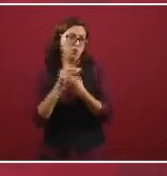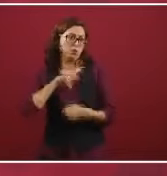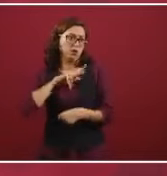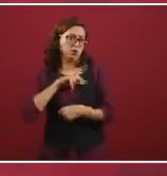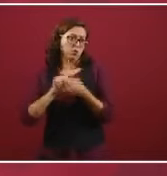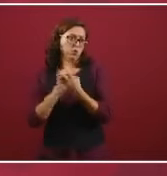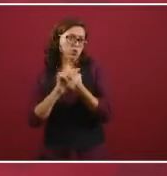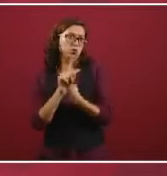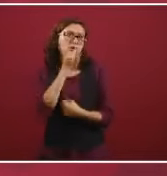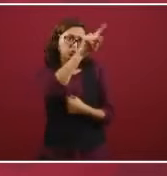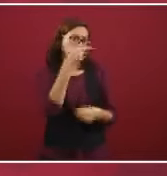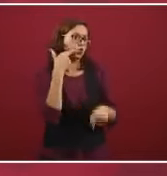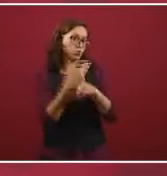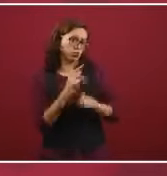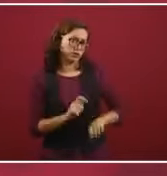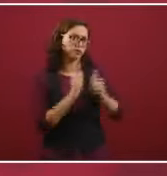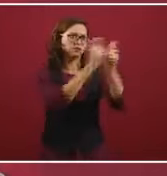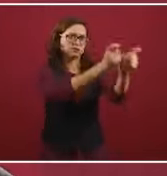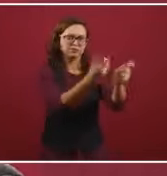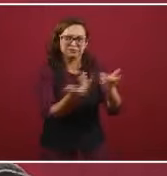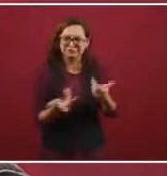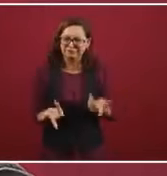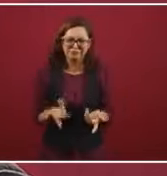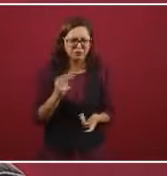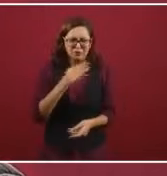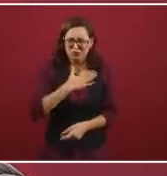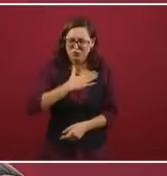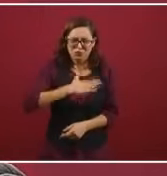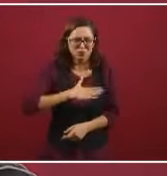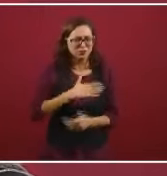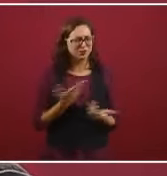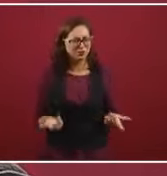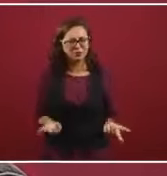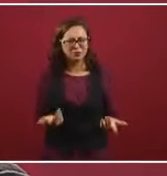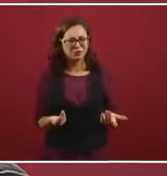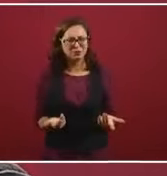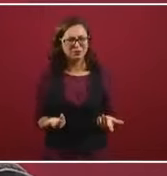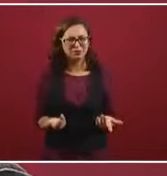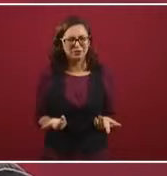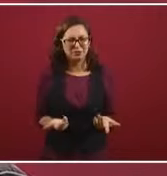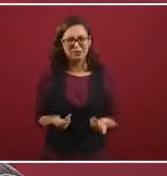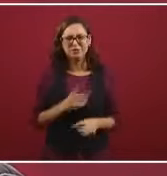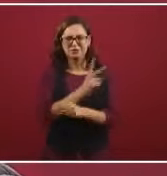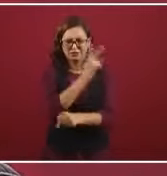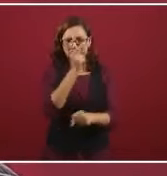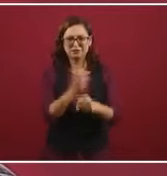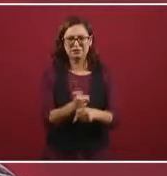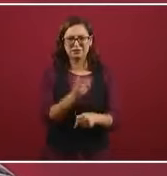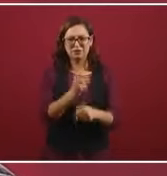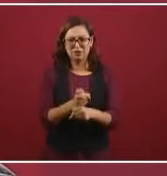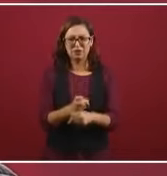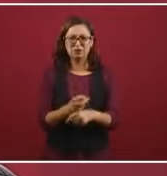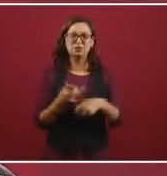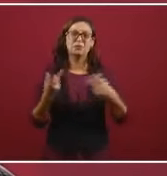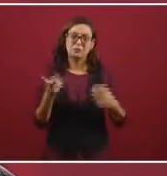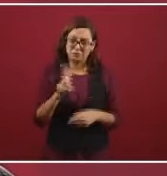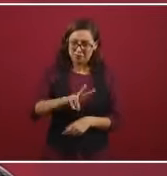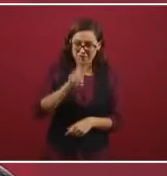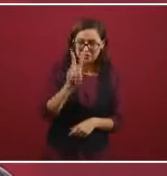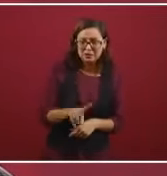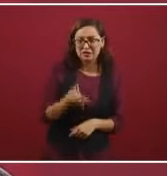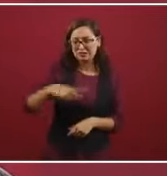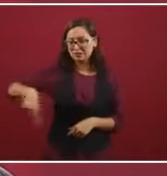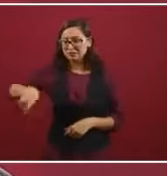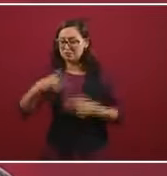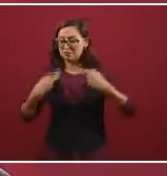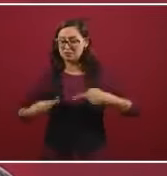interesa. Es injusto, no es equitativo. Y segundo, eso sí va a impedir que los migrantes puedan hacer